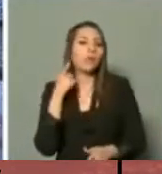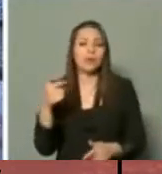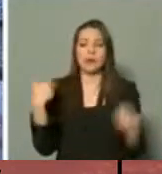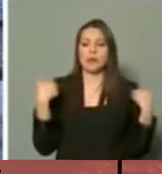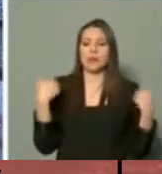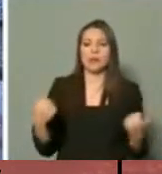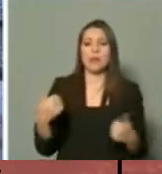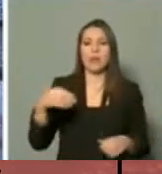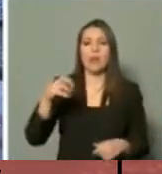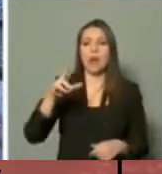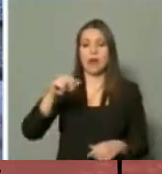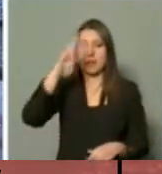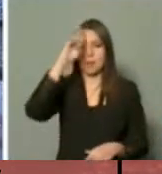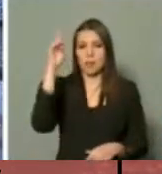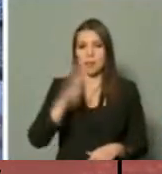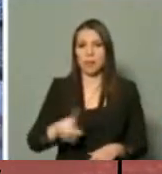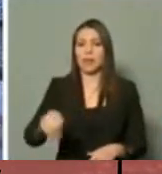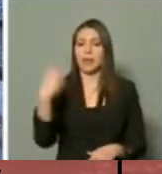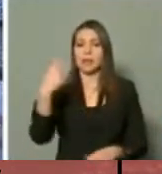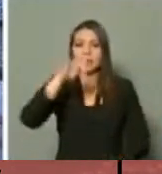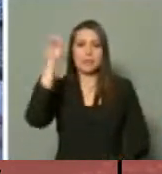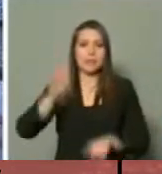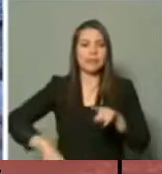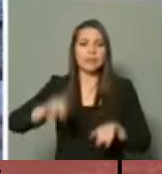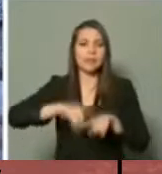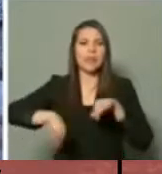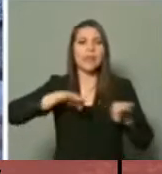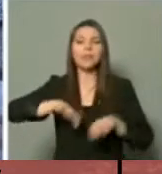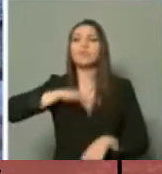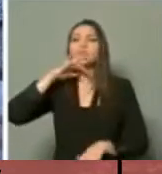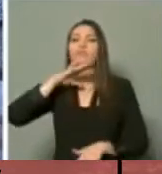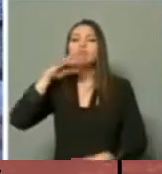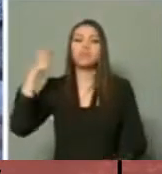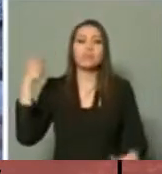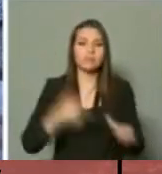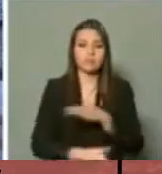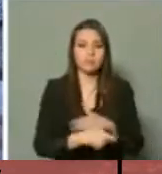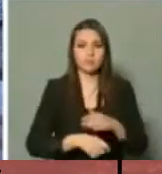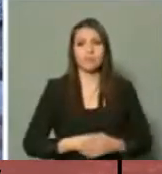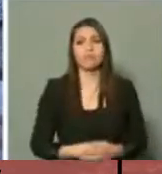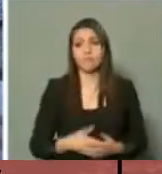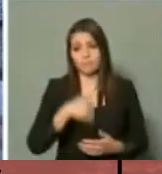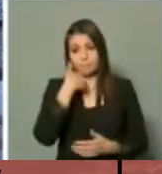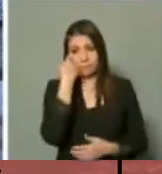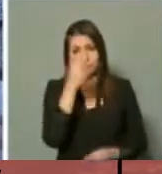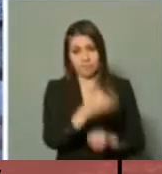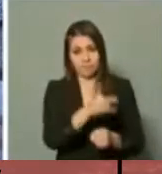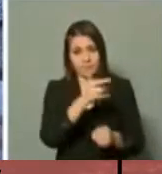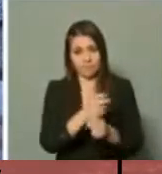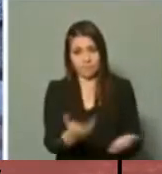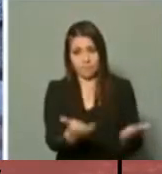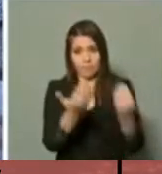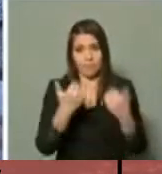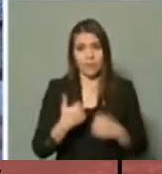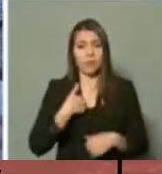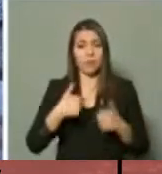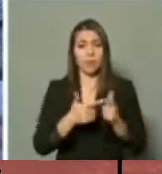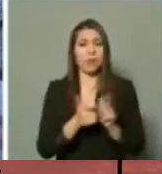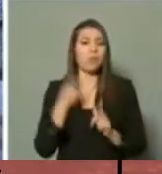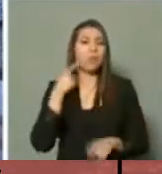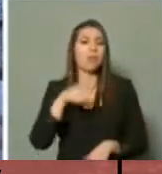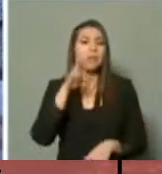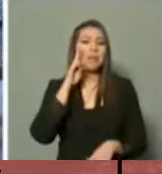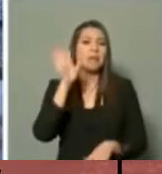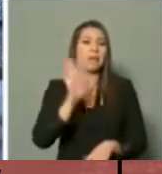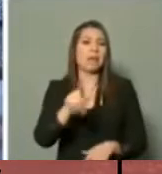disminuir combatiendo la corrupción. Y evidentemente te voy a invitar a mi partido porque te veo muy verde, muy verde. No creo